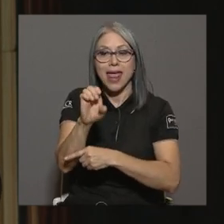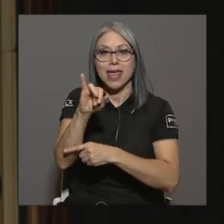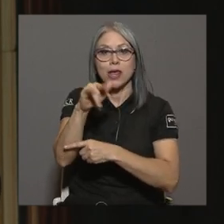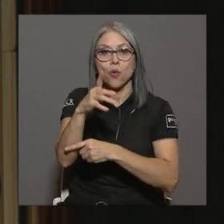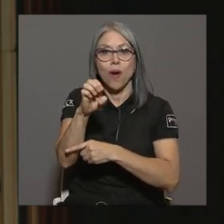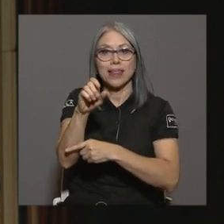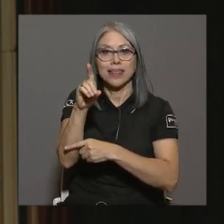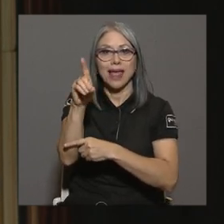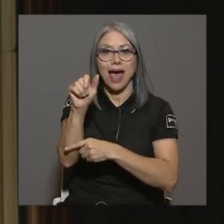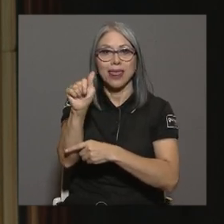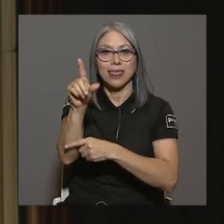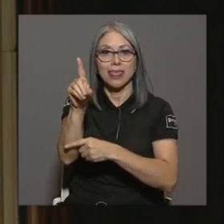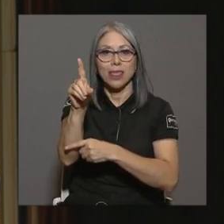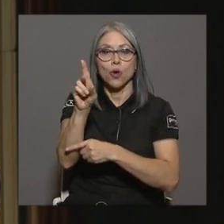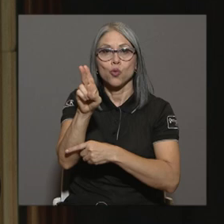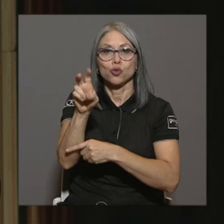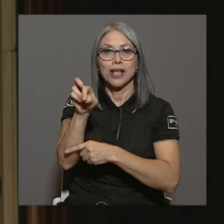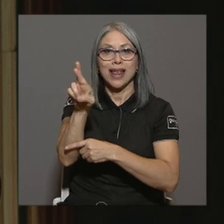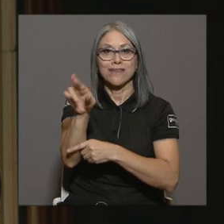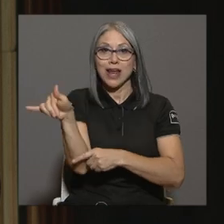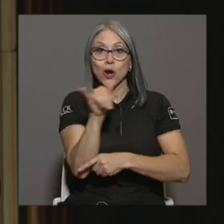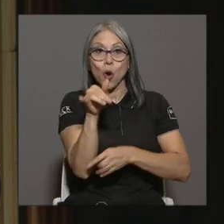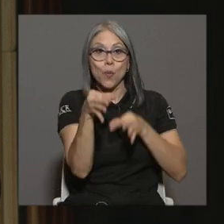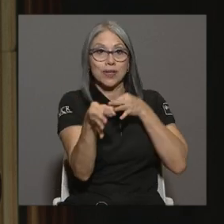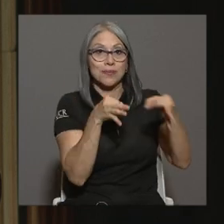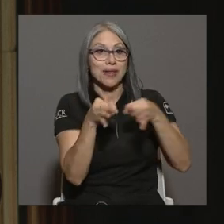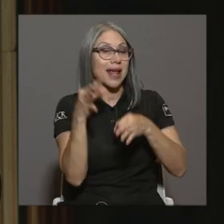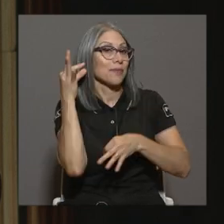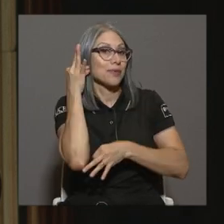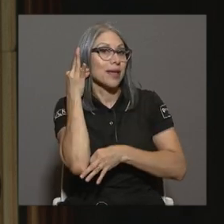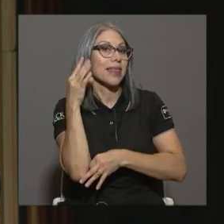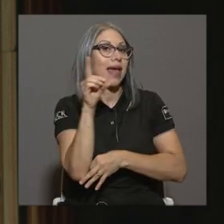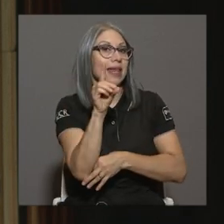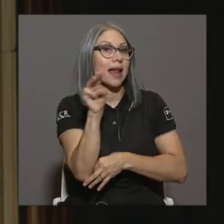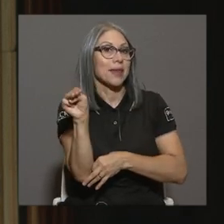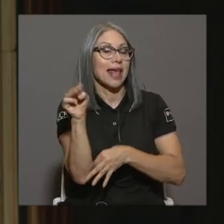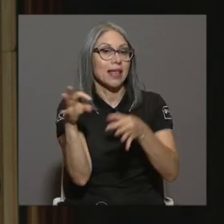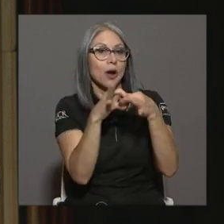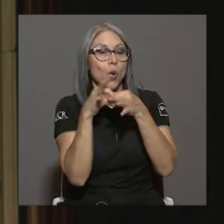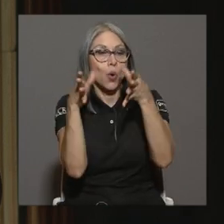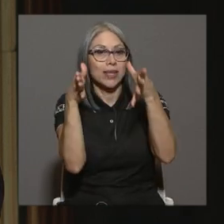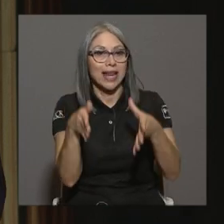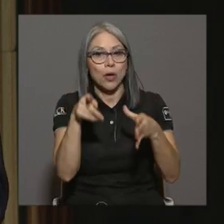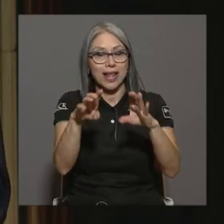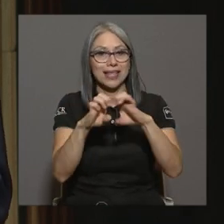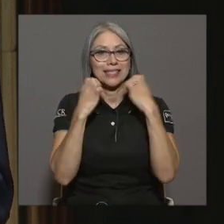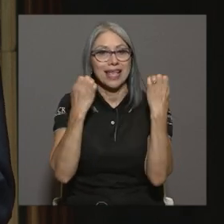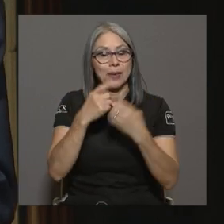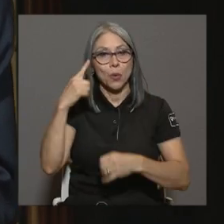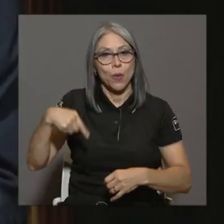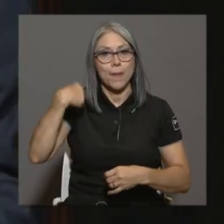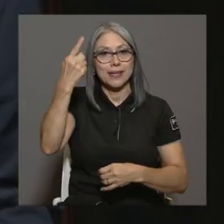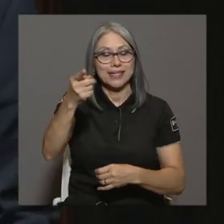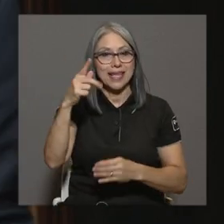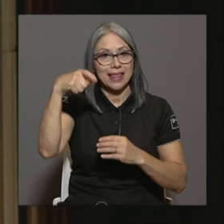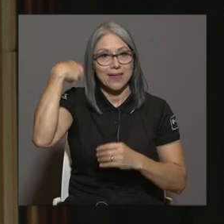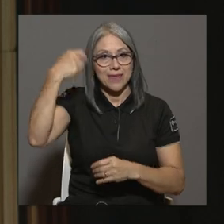tal y como nos detalla Daniela Miranda, coordinadora de este equipo, en el siguiente video.